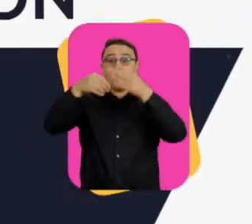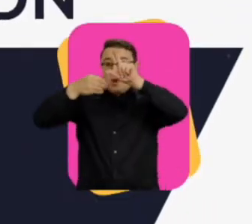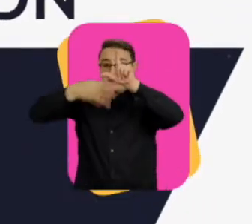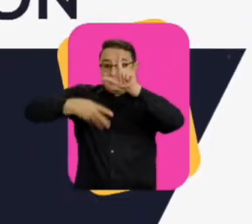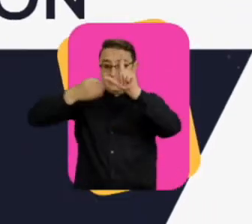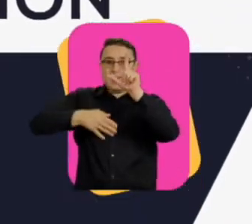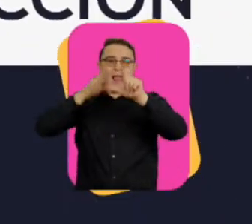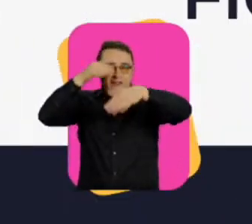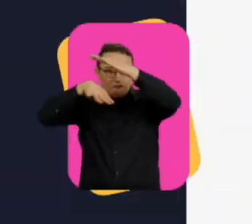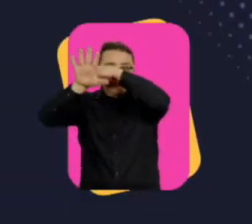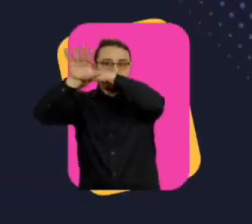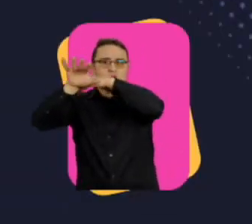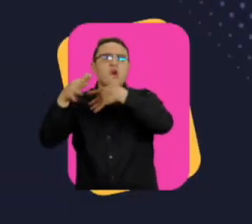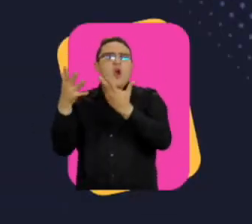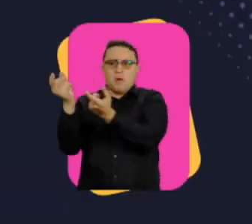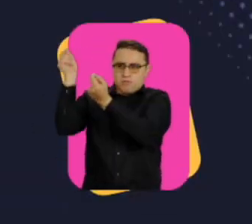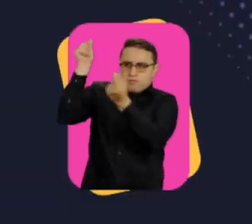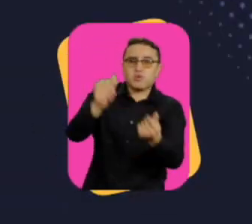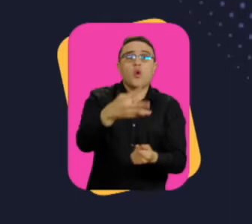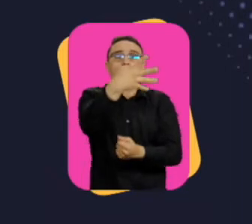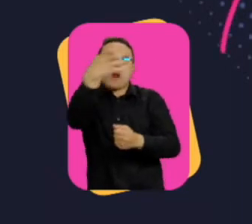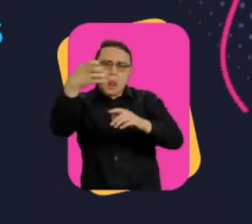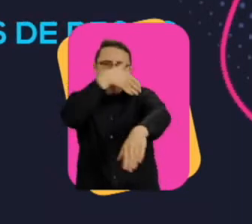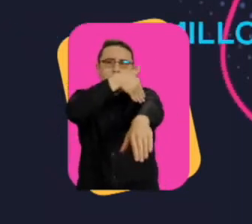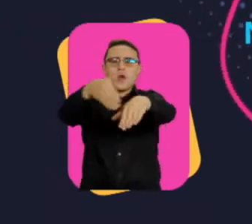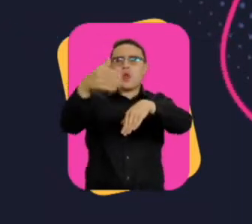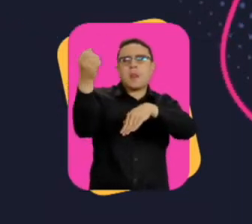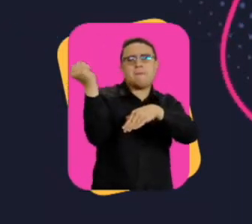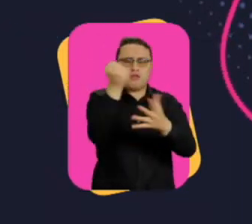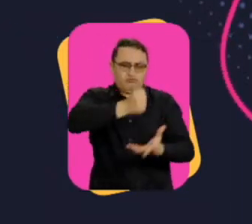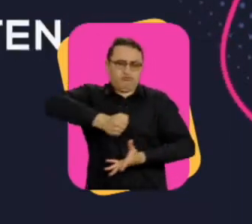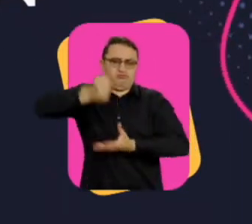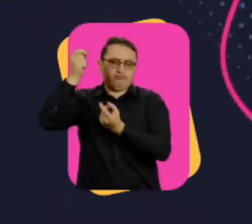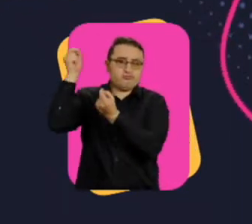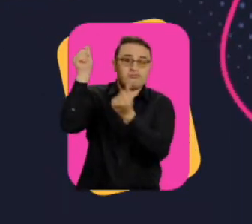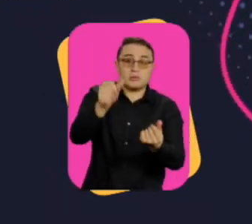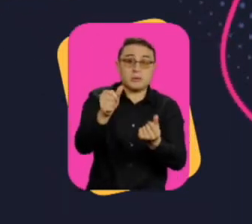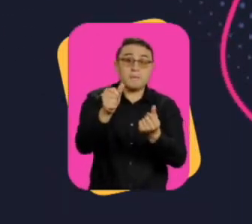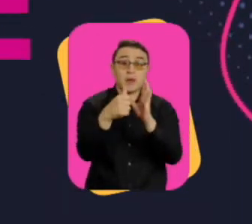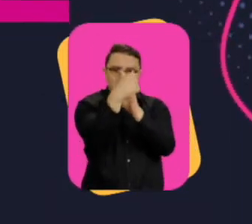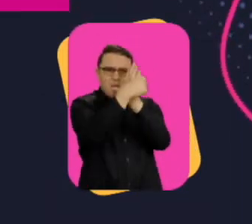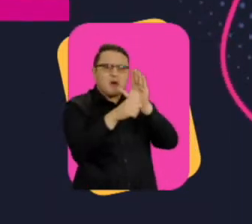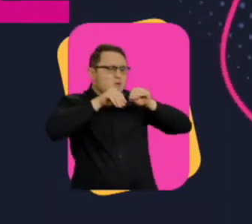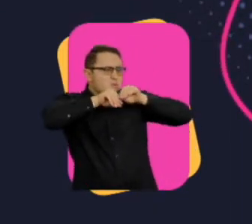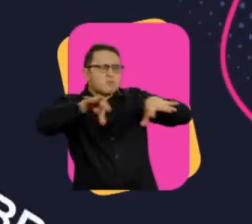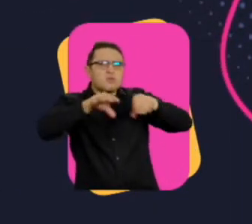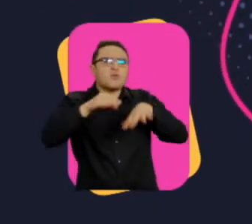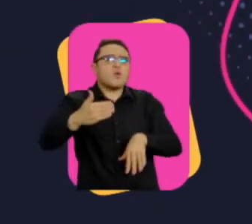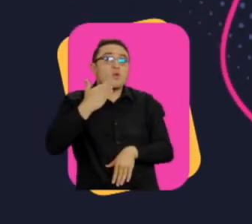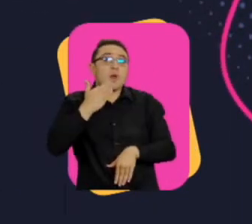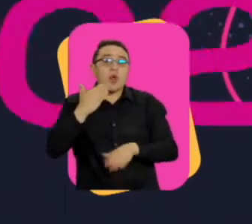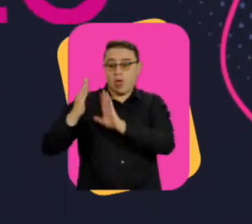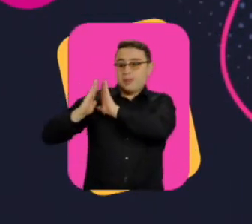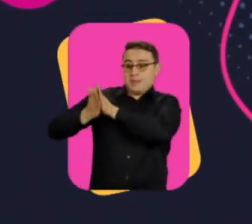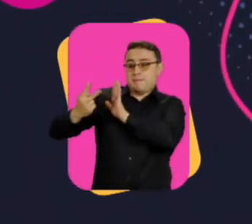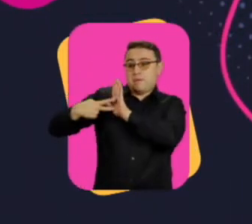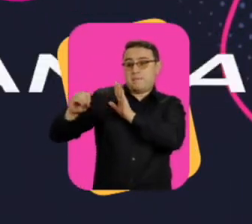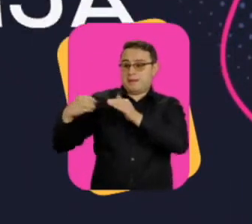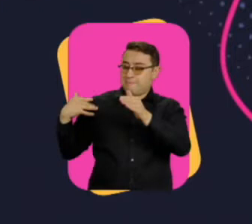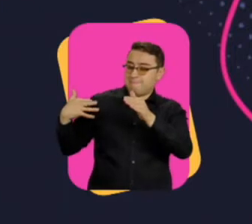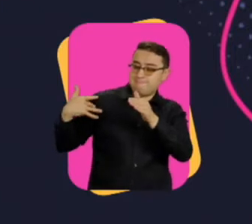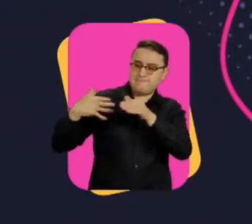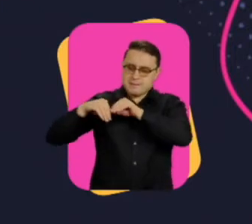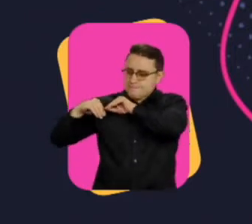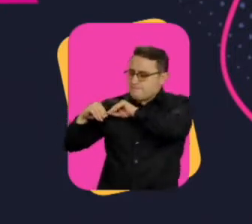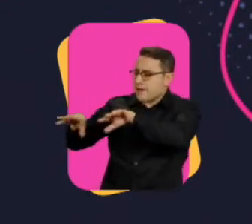una inversión de 400 millones de pesos. Estas producciones se emiten desde el mes de diciembre de 2020 en